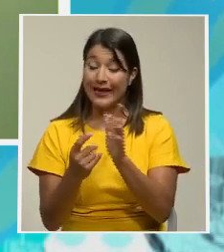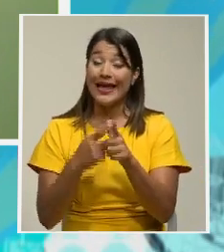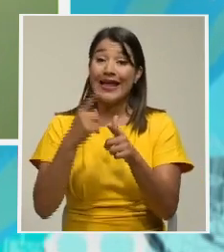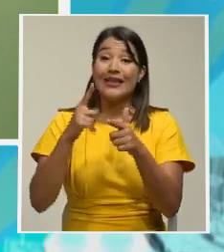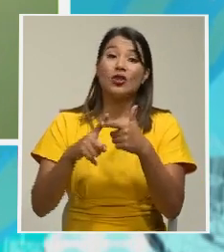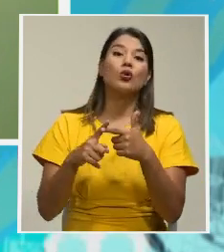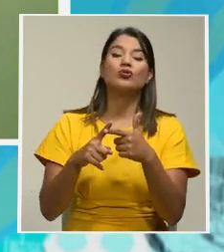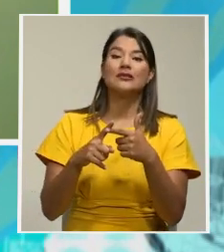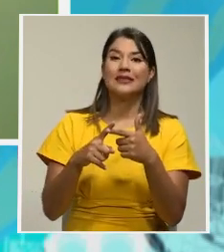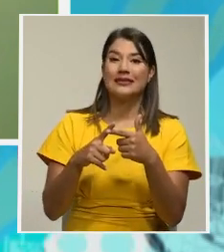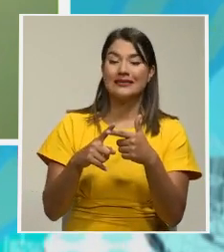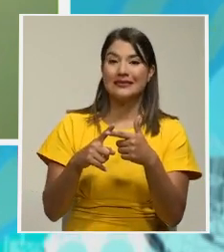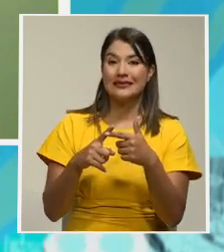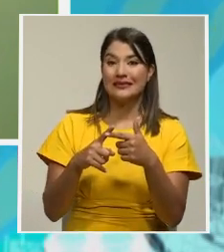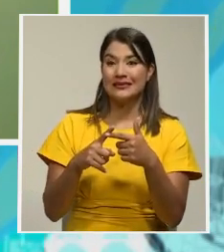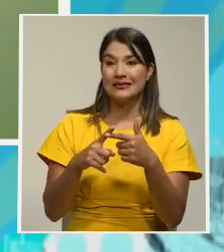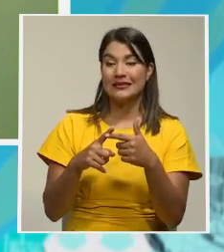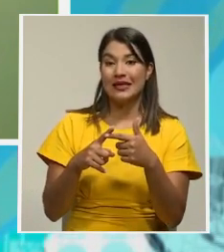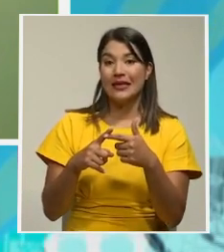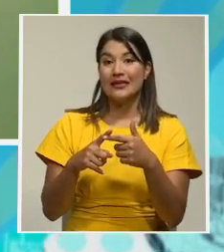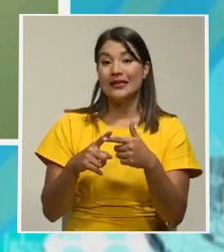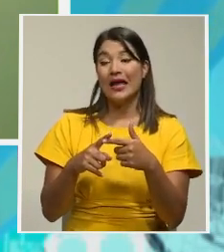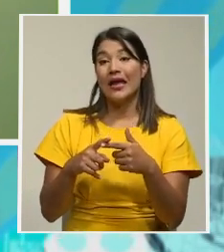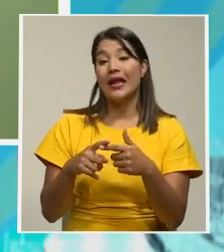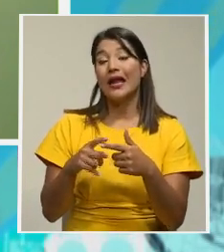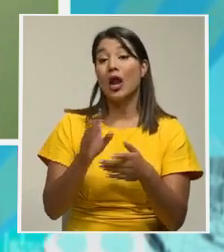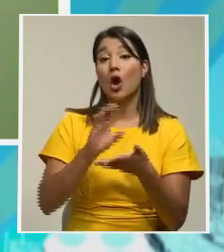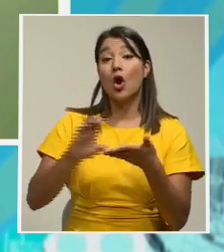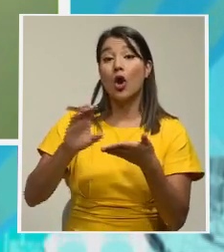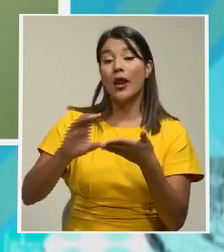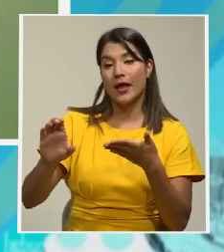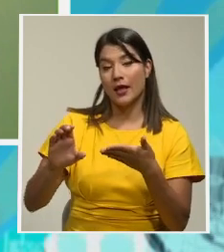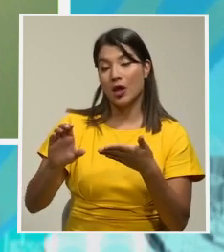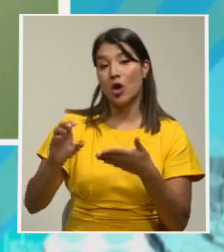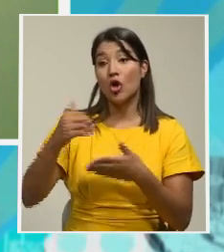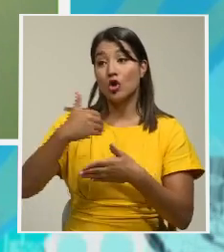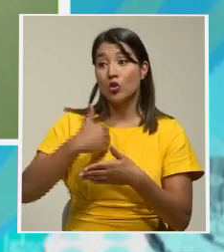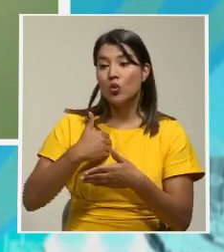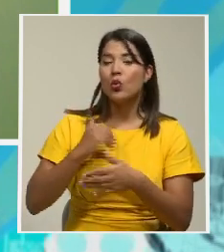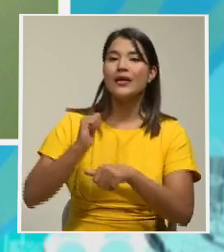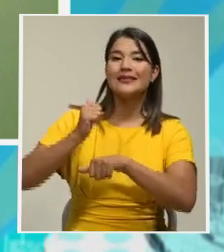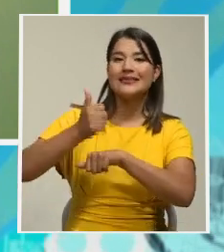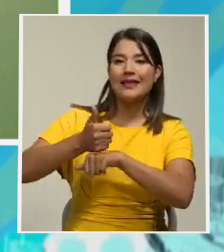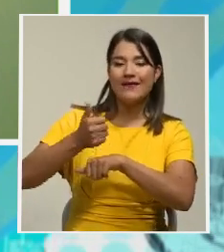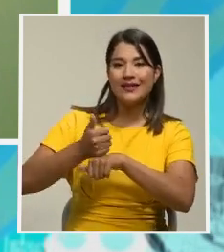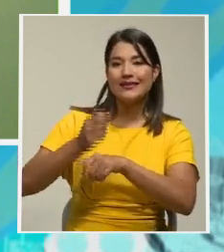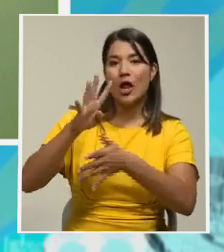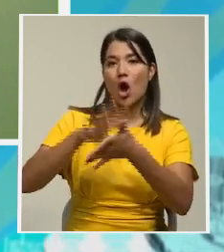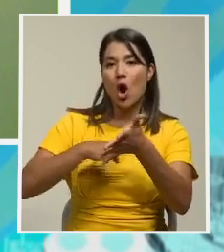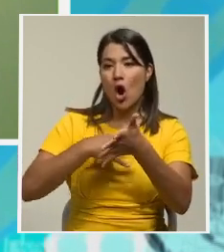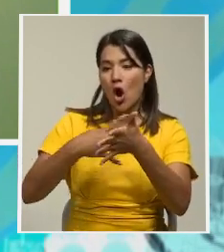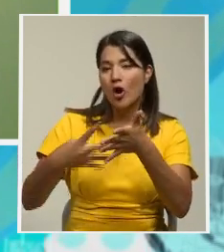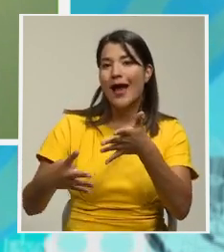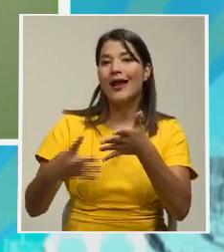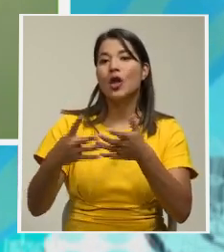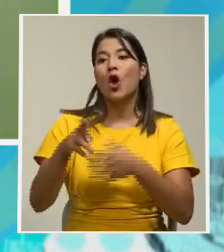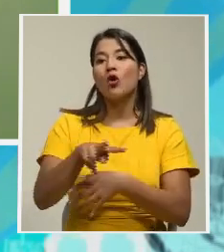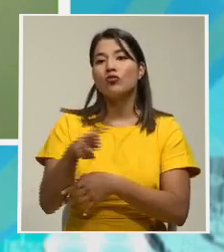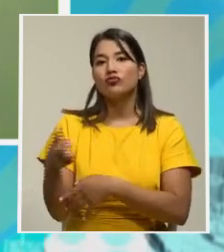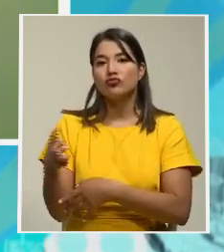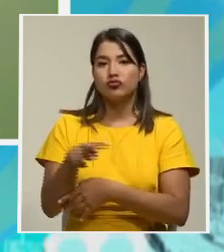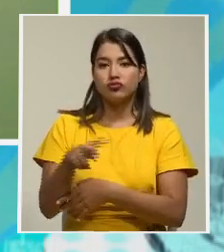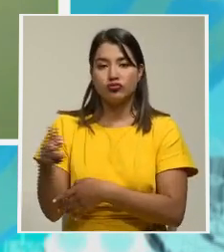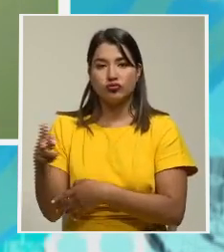se brindaron, debió haber coordinado un horario combinado en donde